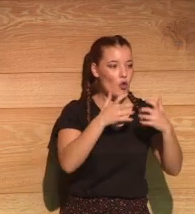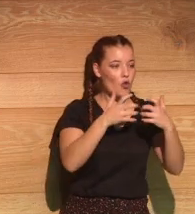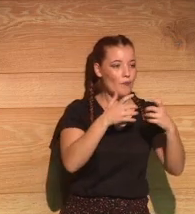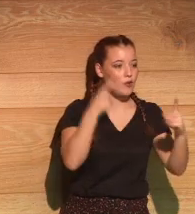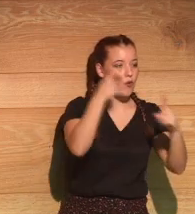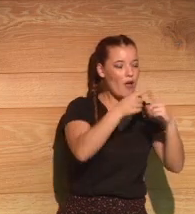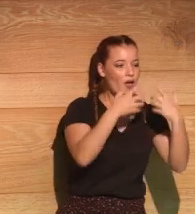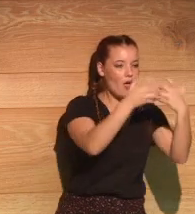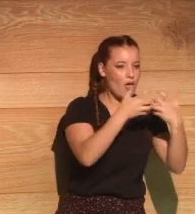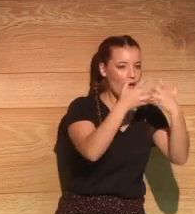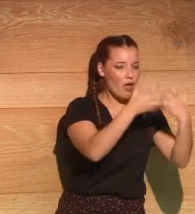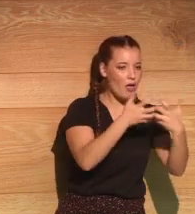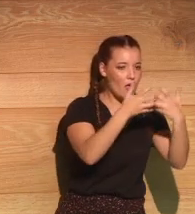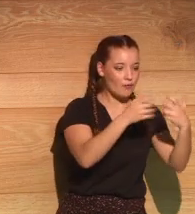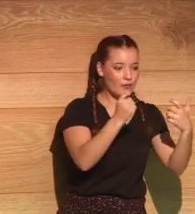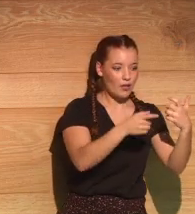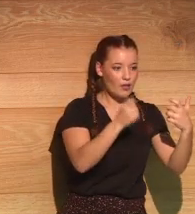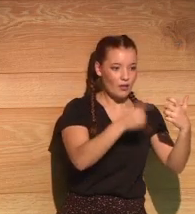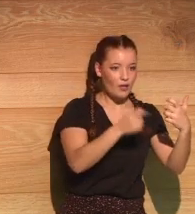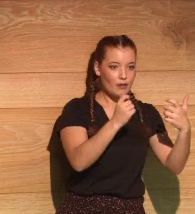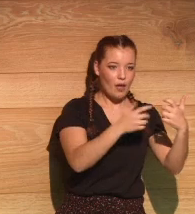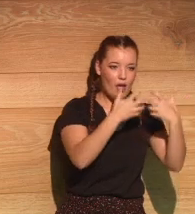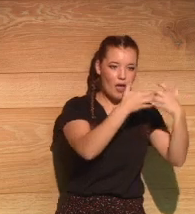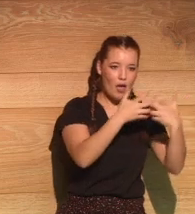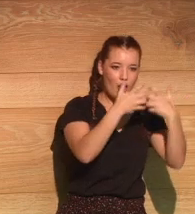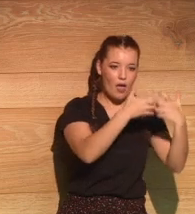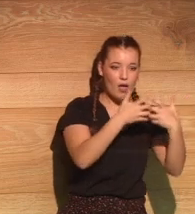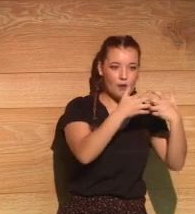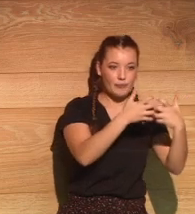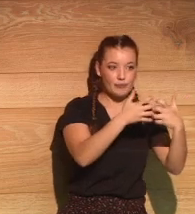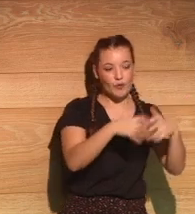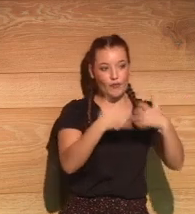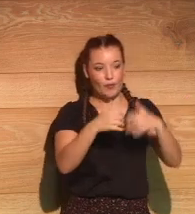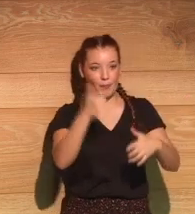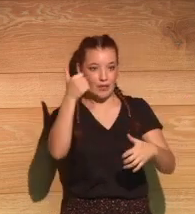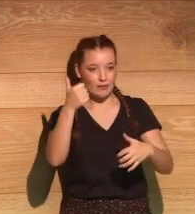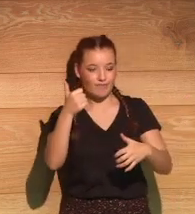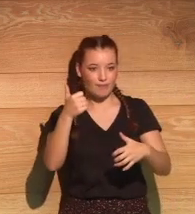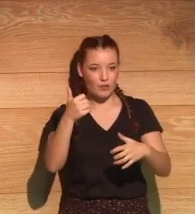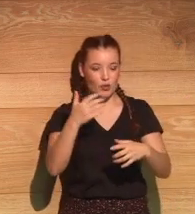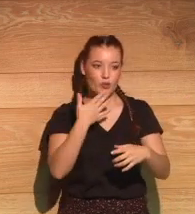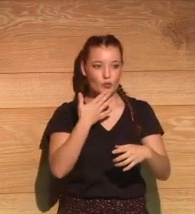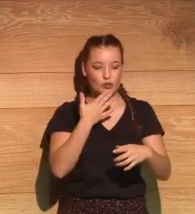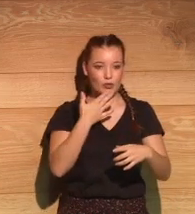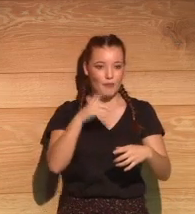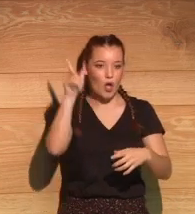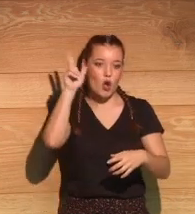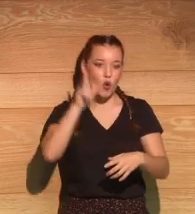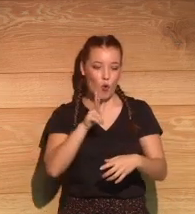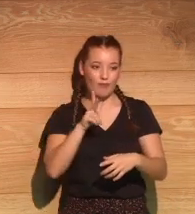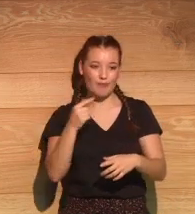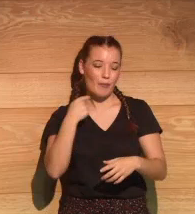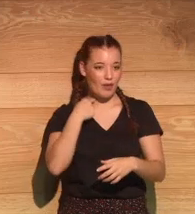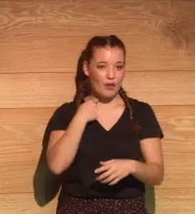objetivos comunes es funcional a quienes van a perder sus privilegios, ¿no? Y así